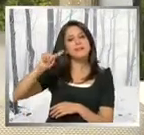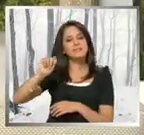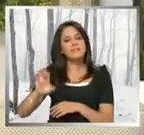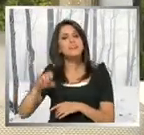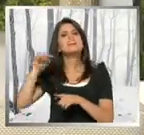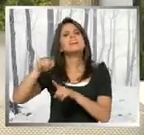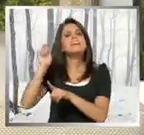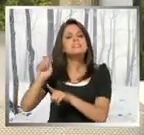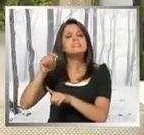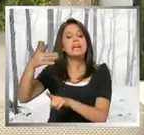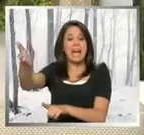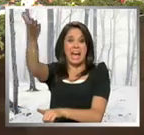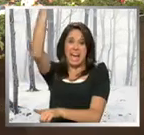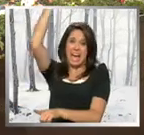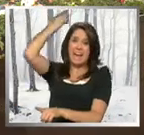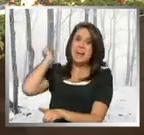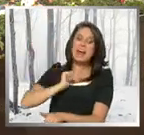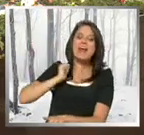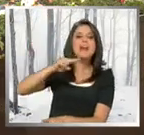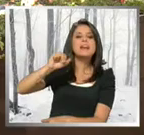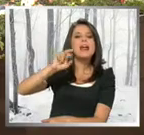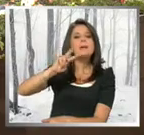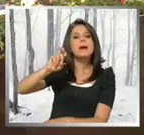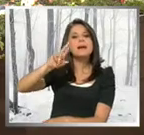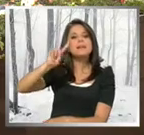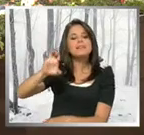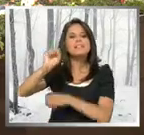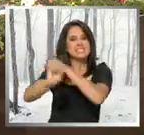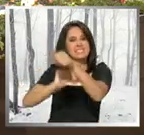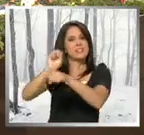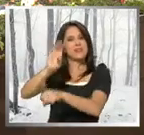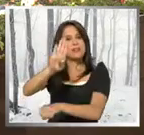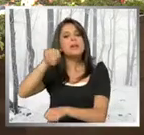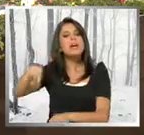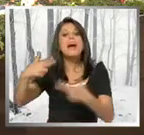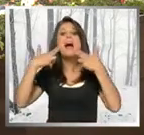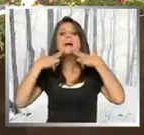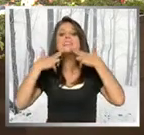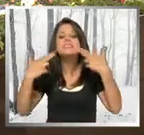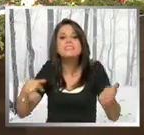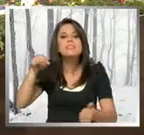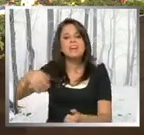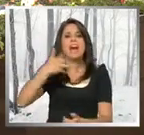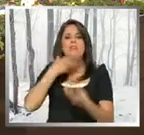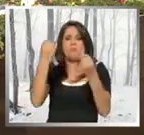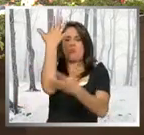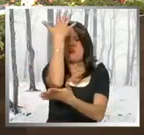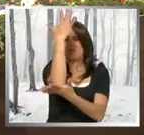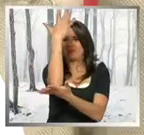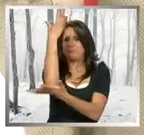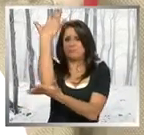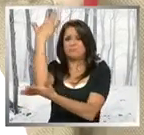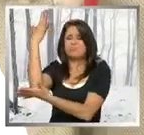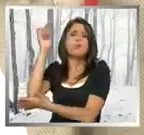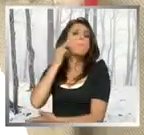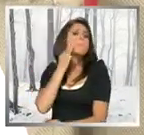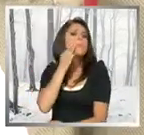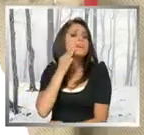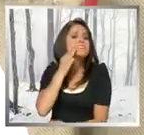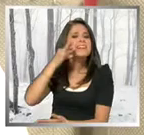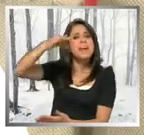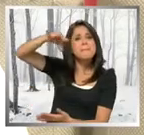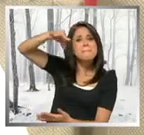Narvarte era una hacienda que en el siglo XIX tenía una enorme producción de árboles frutales, tenía manzanas, tenía peras